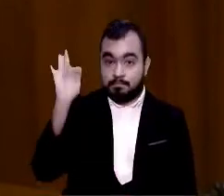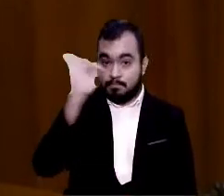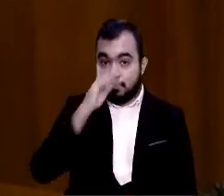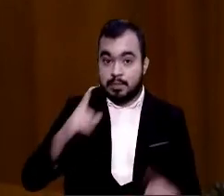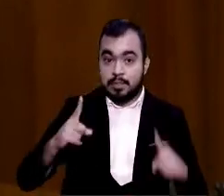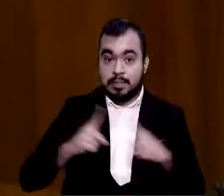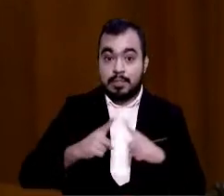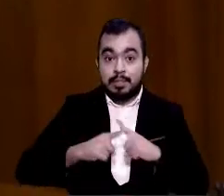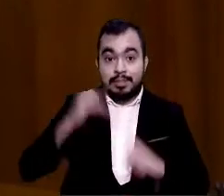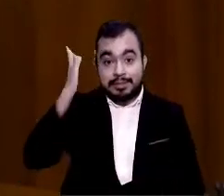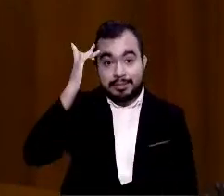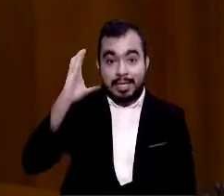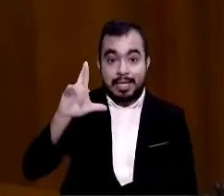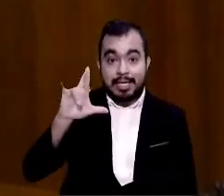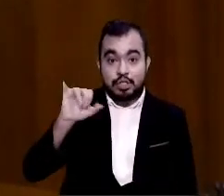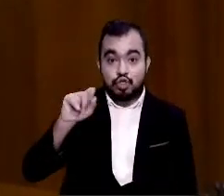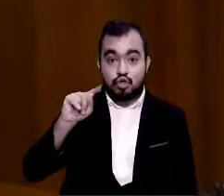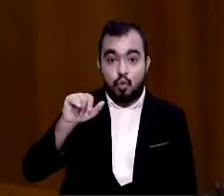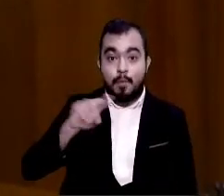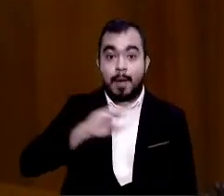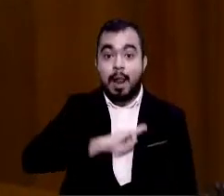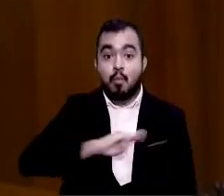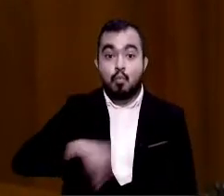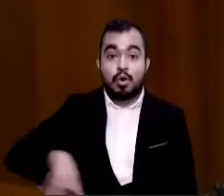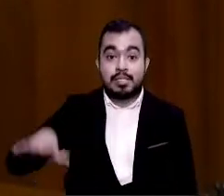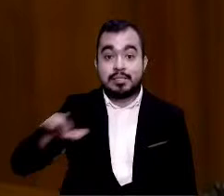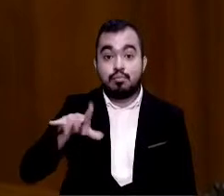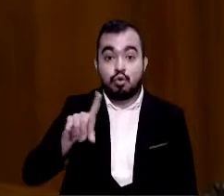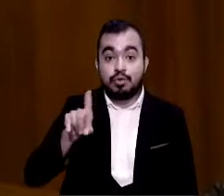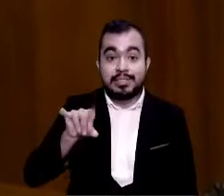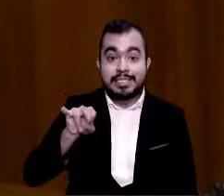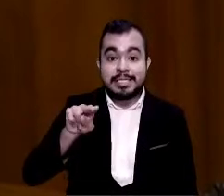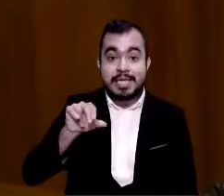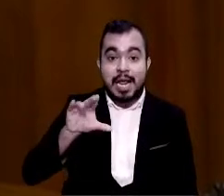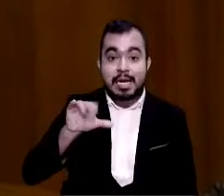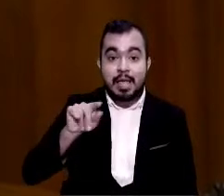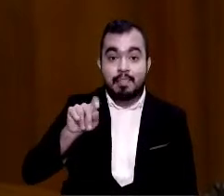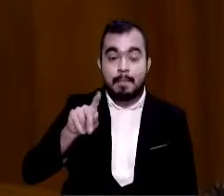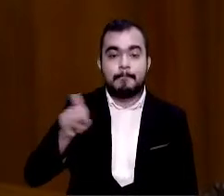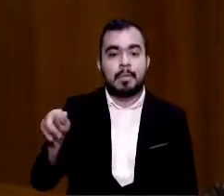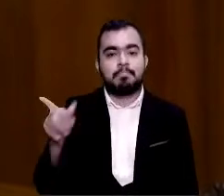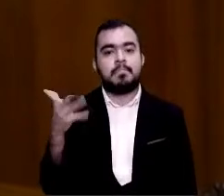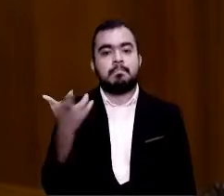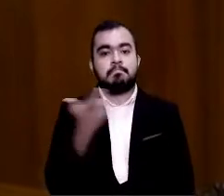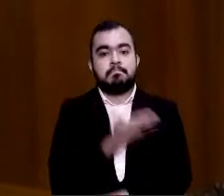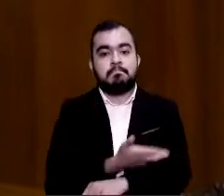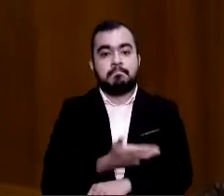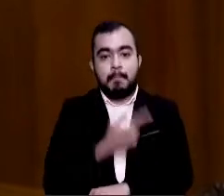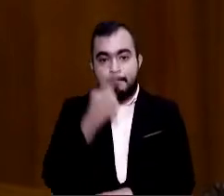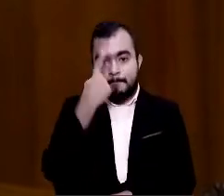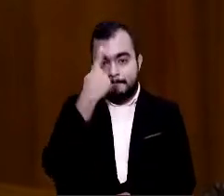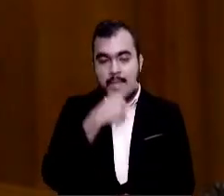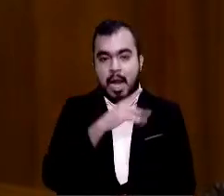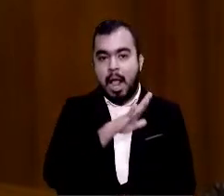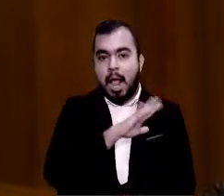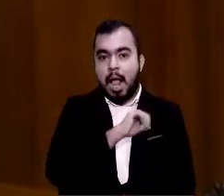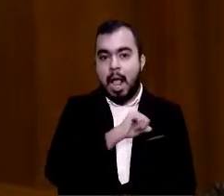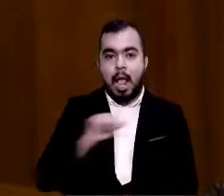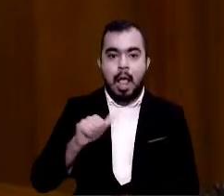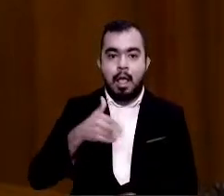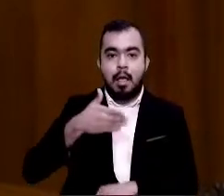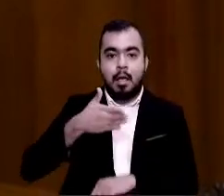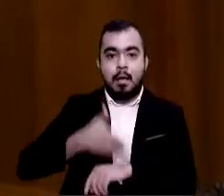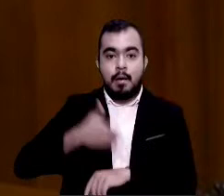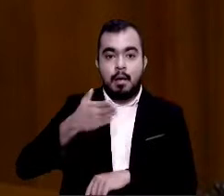Tecolit, en el municipio de Sinacantepec, realizó el trámite para iniciar las amonestaciones para dar a conocer de una